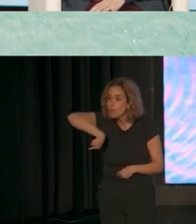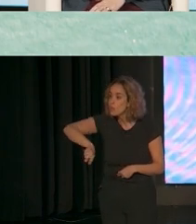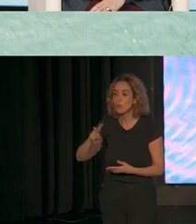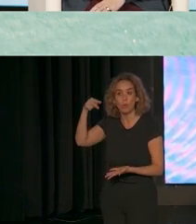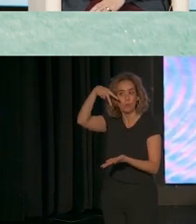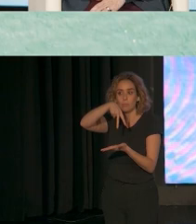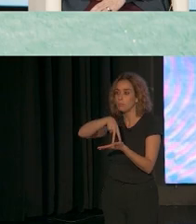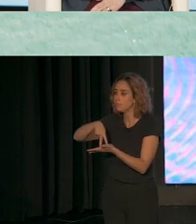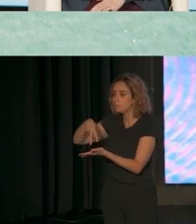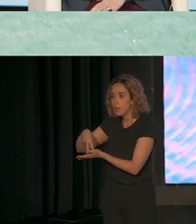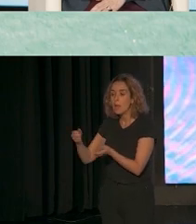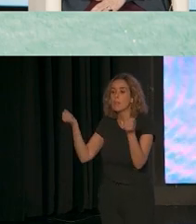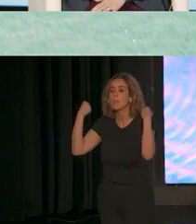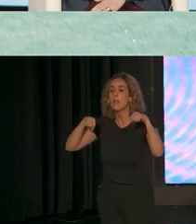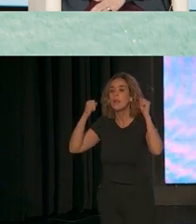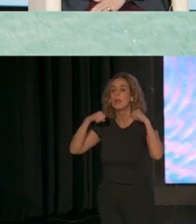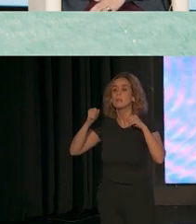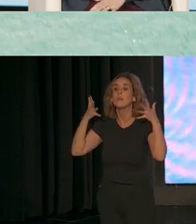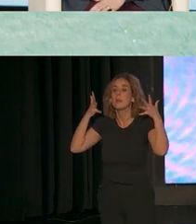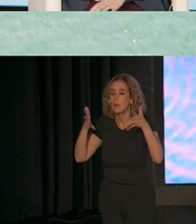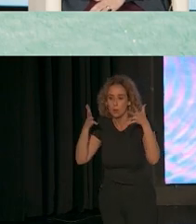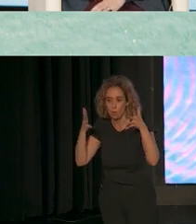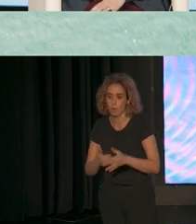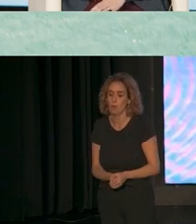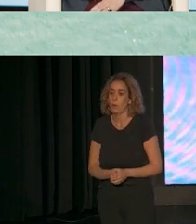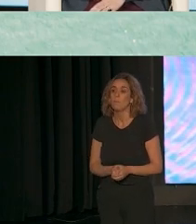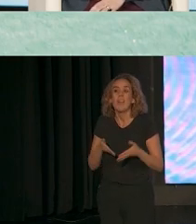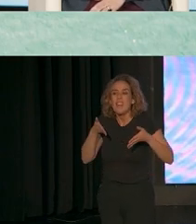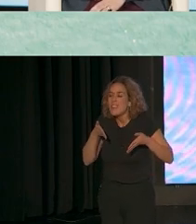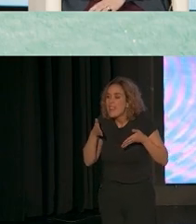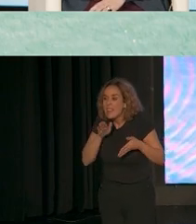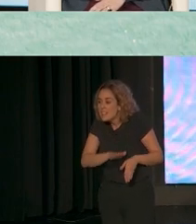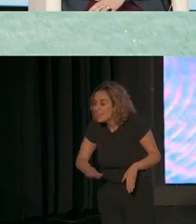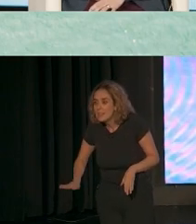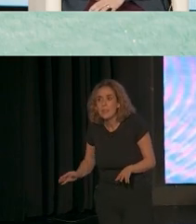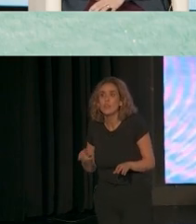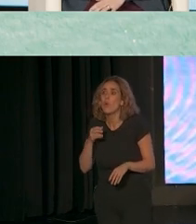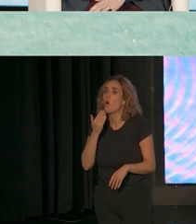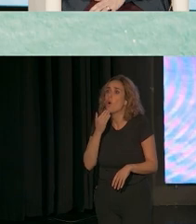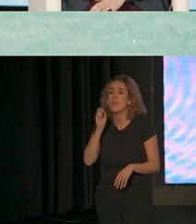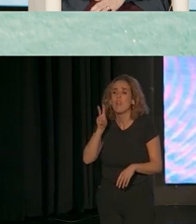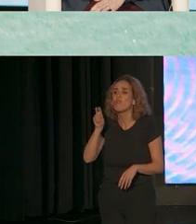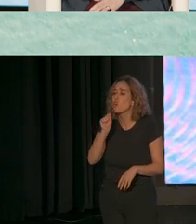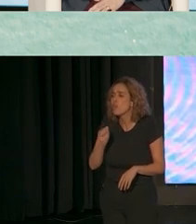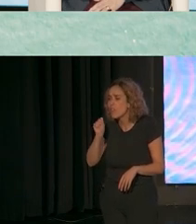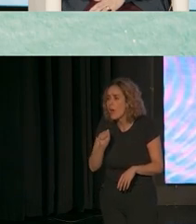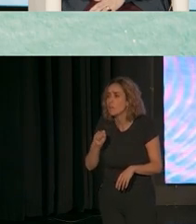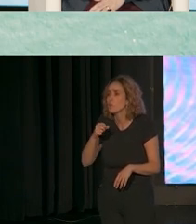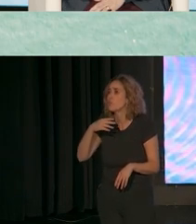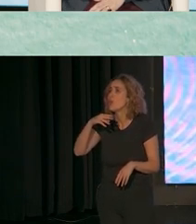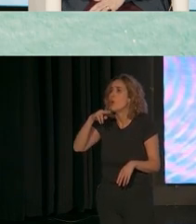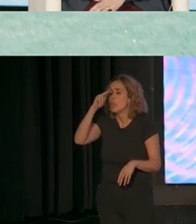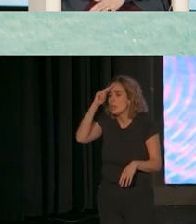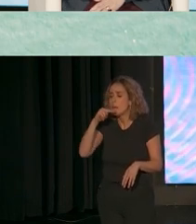para hablar de las prácticas recomendadas. Ningún niño debería tener 12 años y ningún padre debería tener